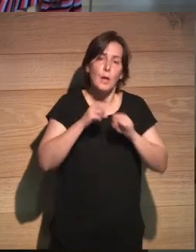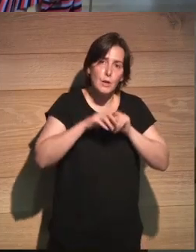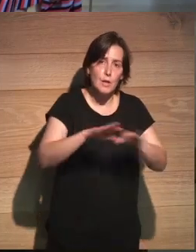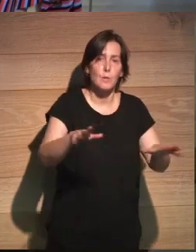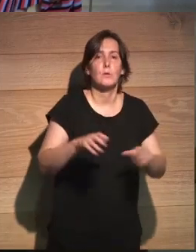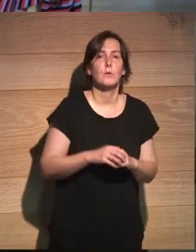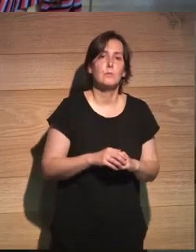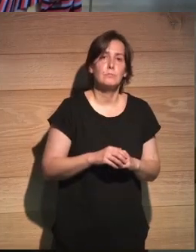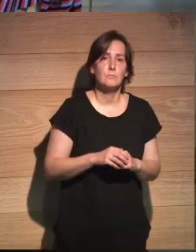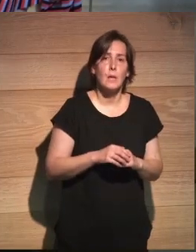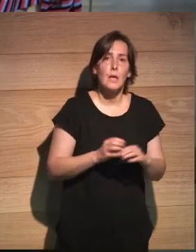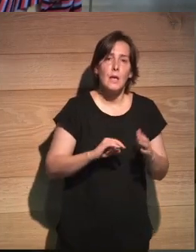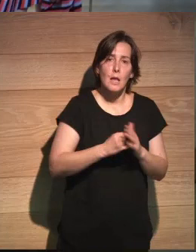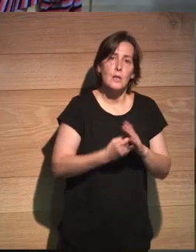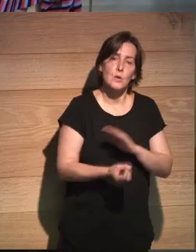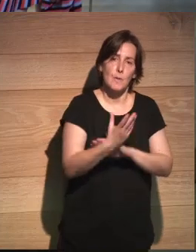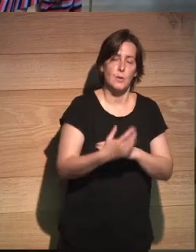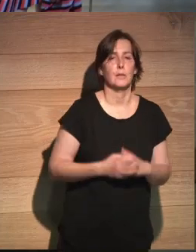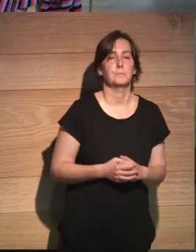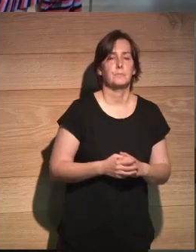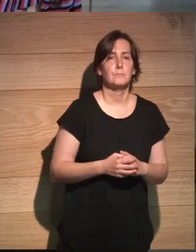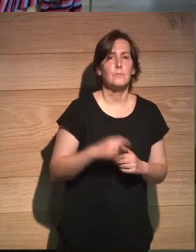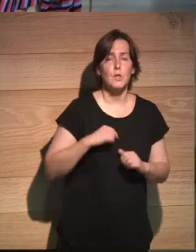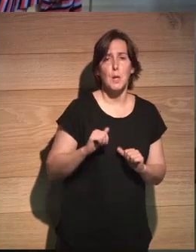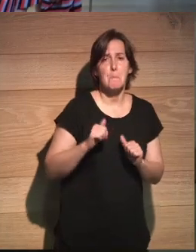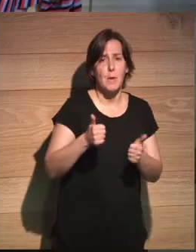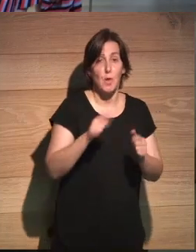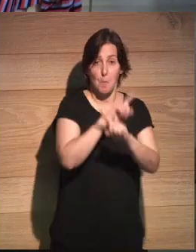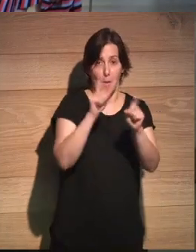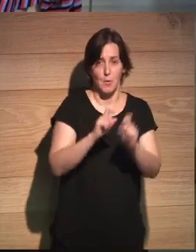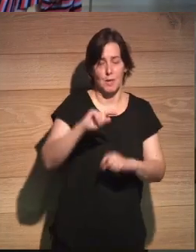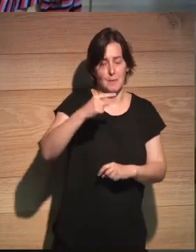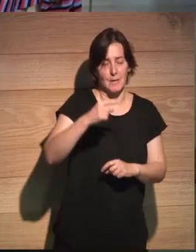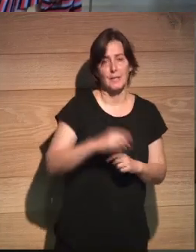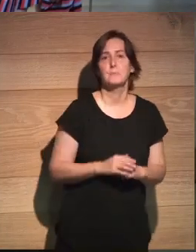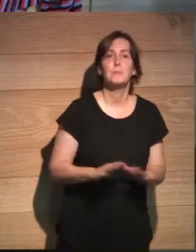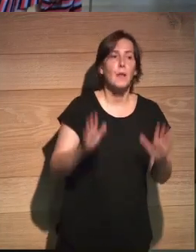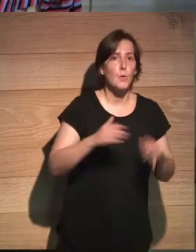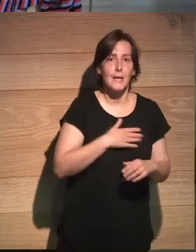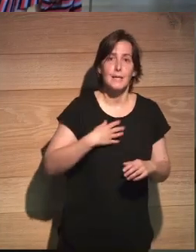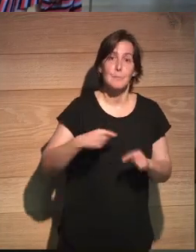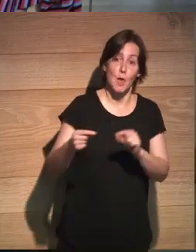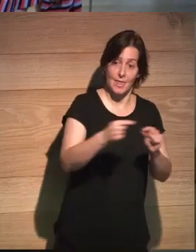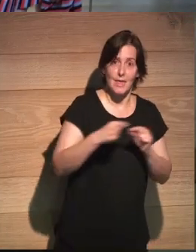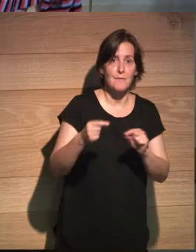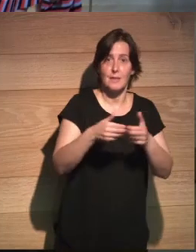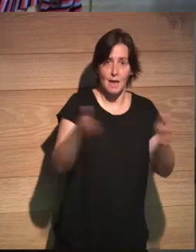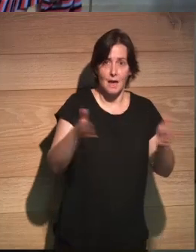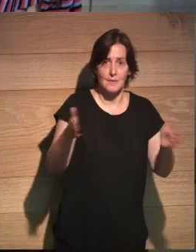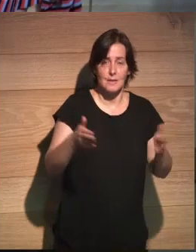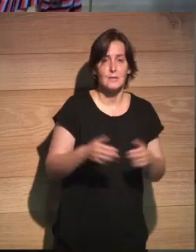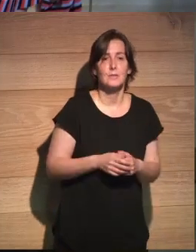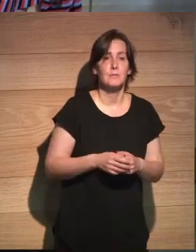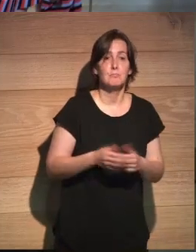Divulgación Innovadora. Rompo el hielo con la primera pregunta, aunque nos gustaría que esto fuese un debate abierto y